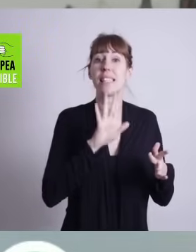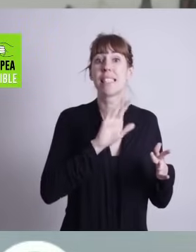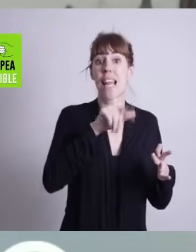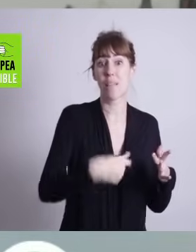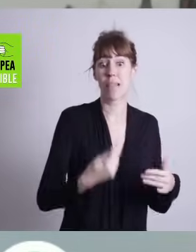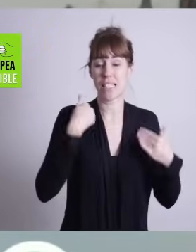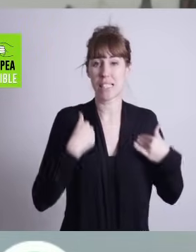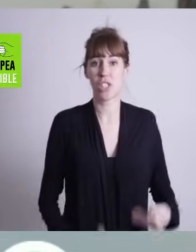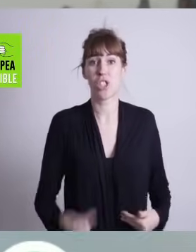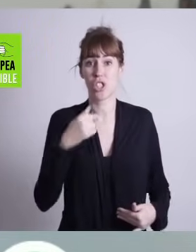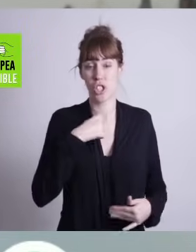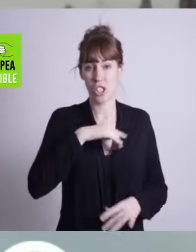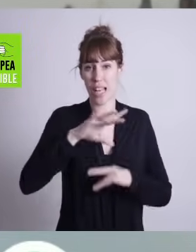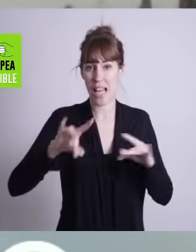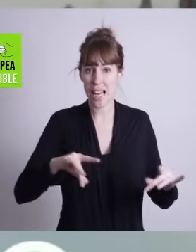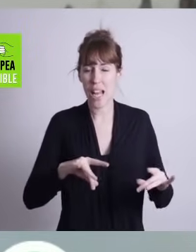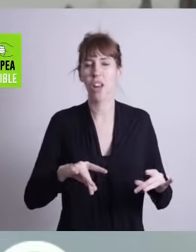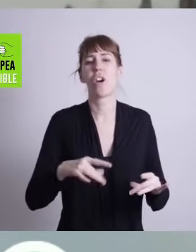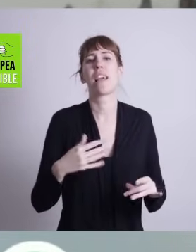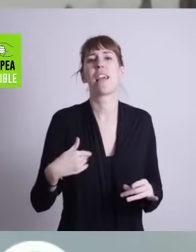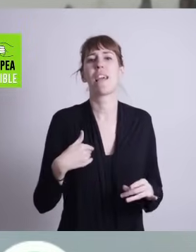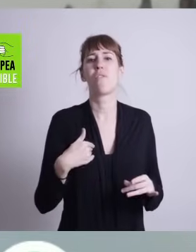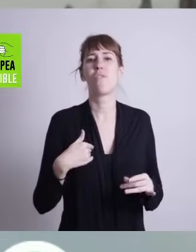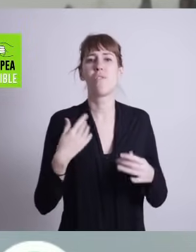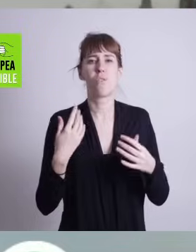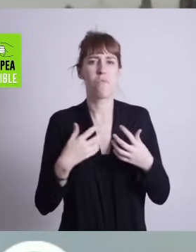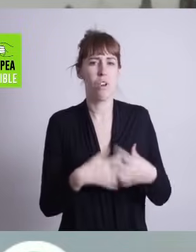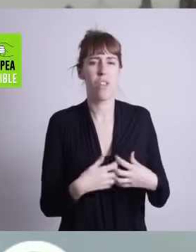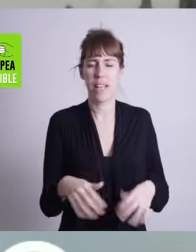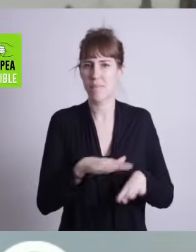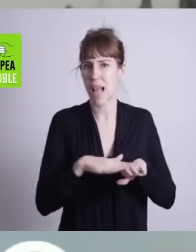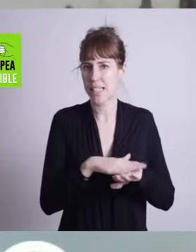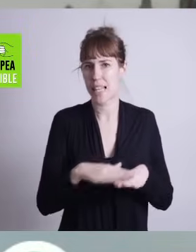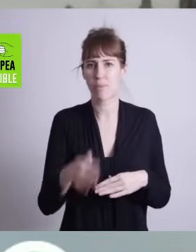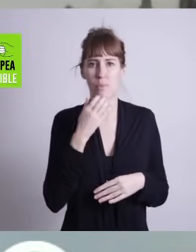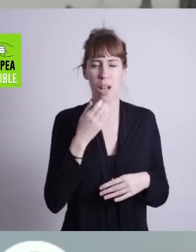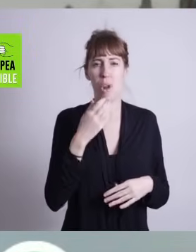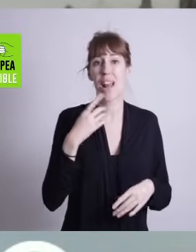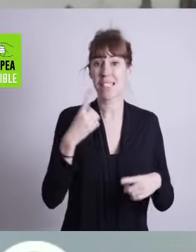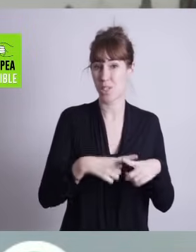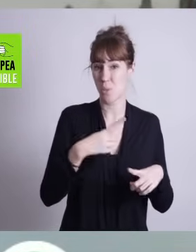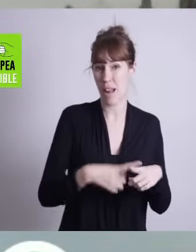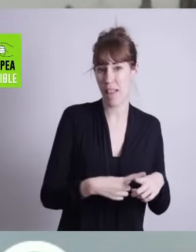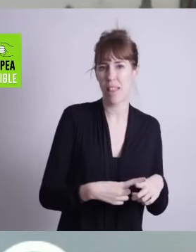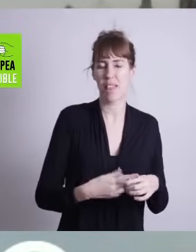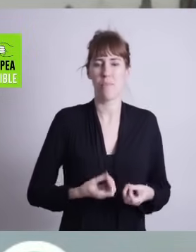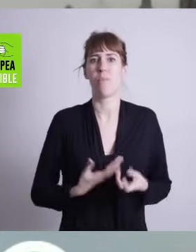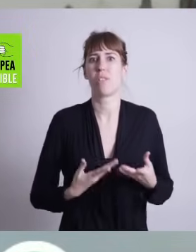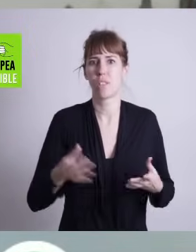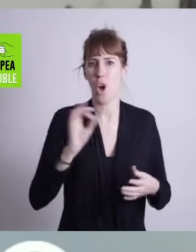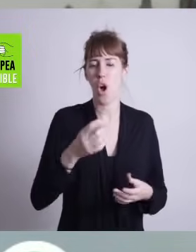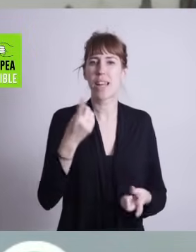con las funciones más básicas también como es, por ejemplo, el impulso sexual, como es la necesidad de comida, como